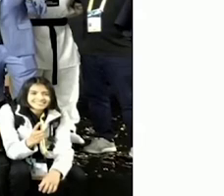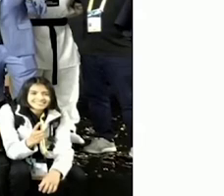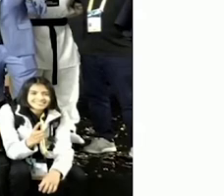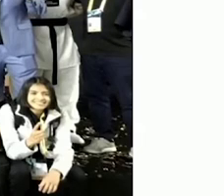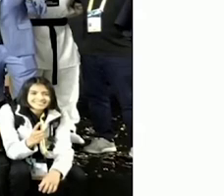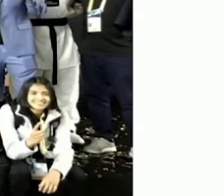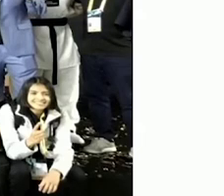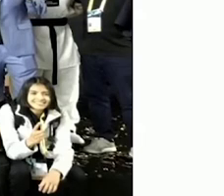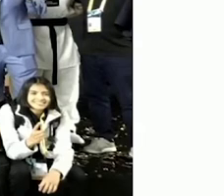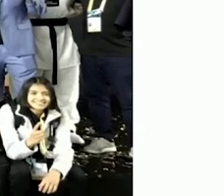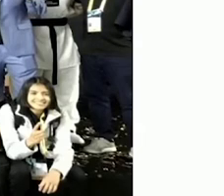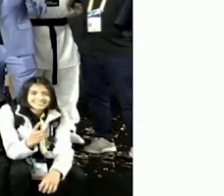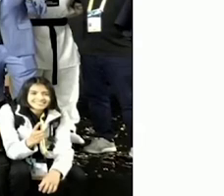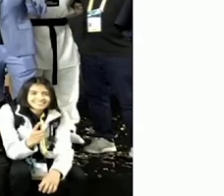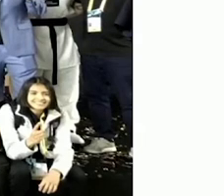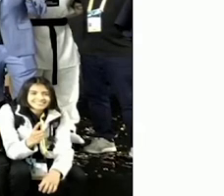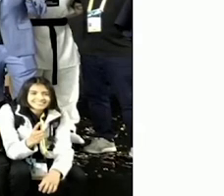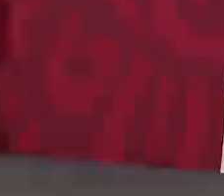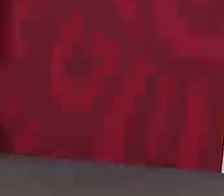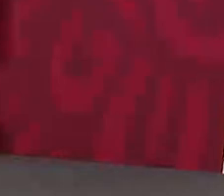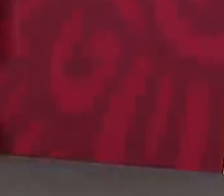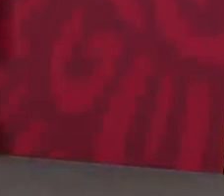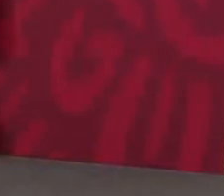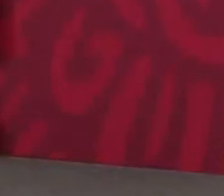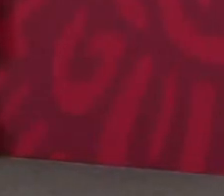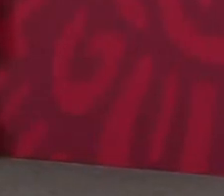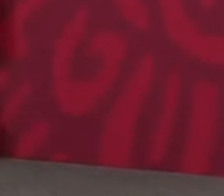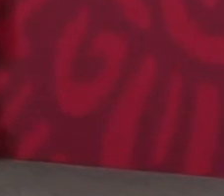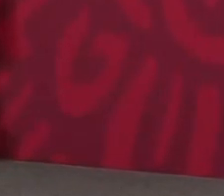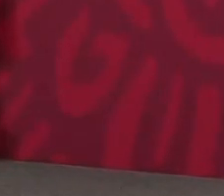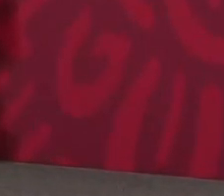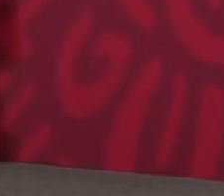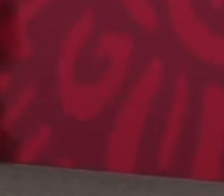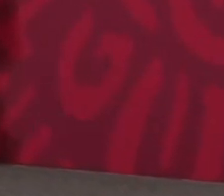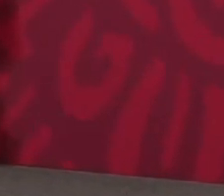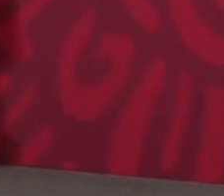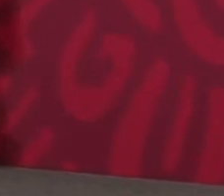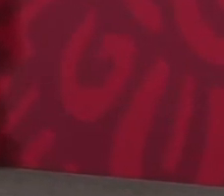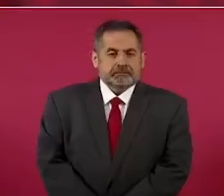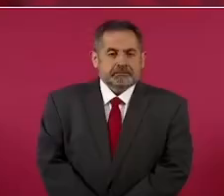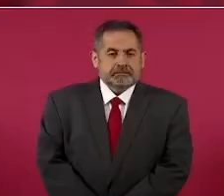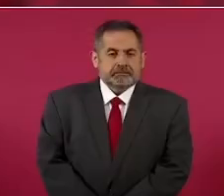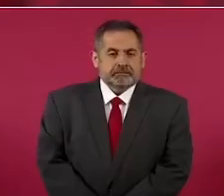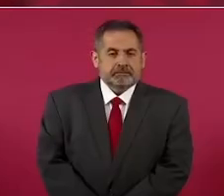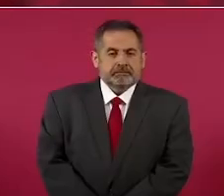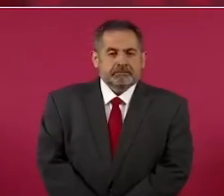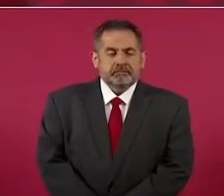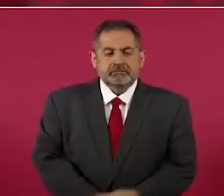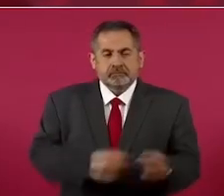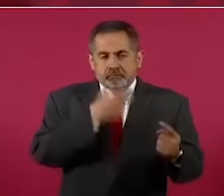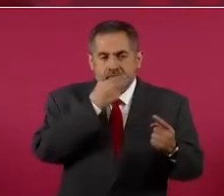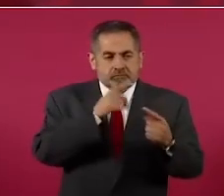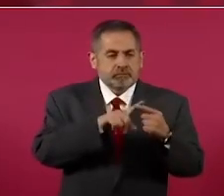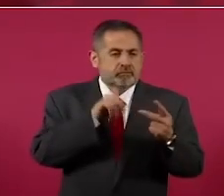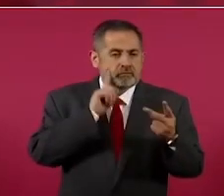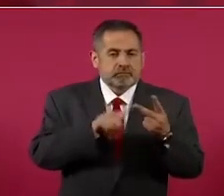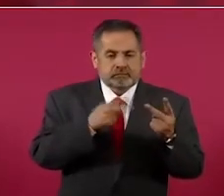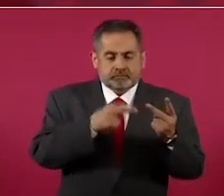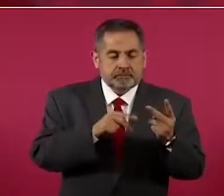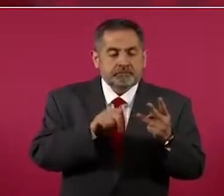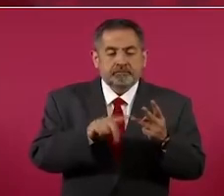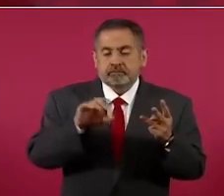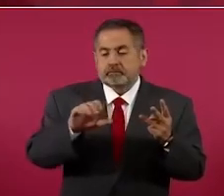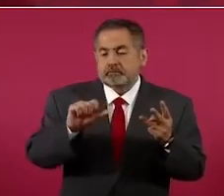oro, Daniela Paola Sousa, medalla de oro, Carlos